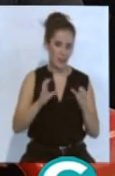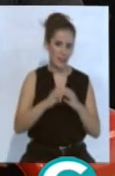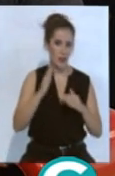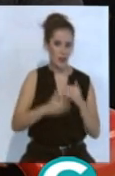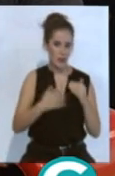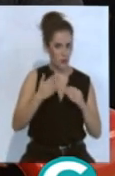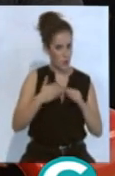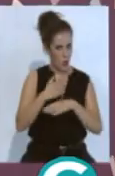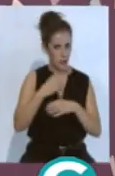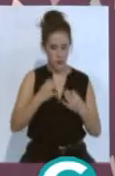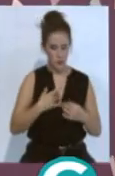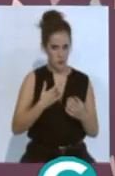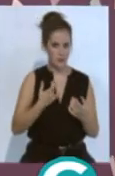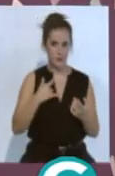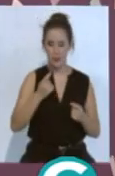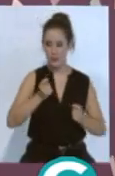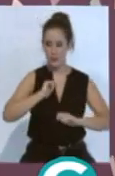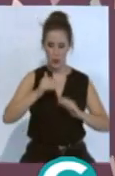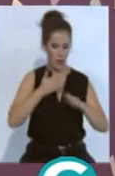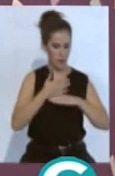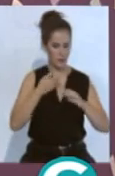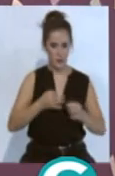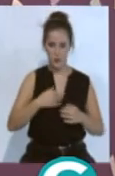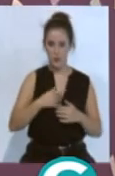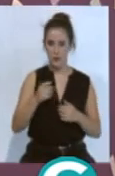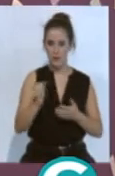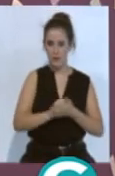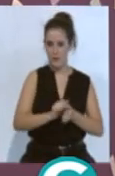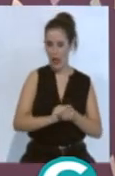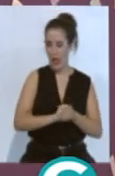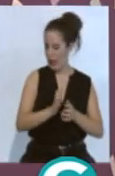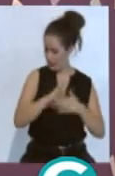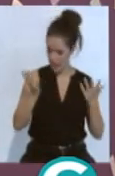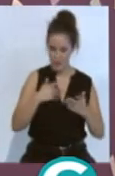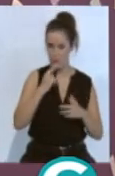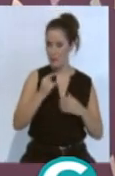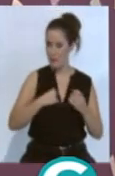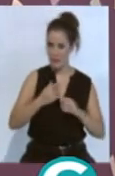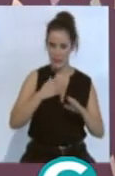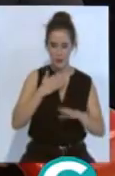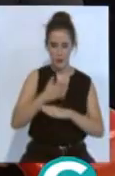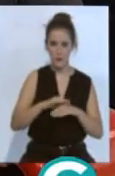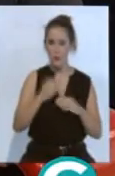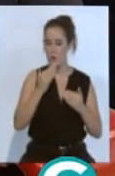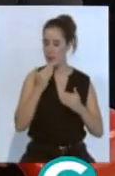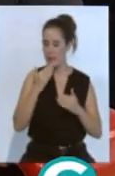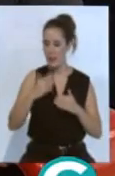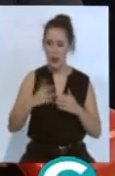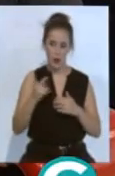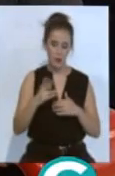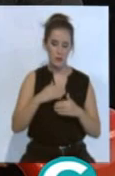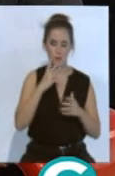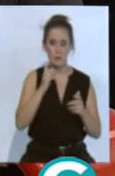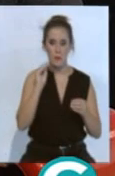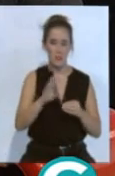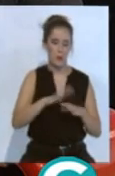que allí voy a estar con los galones que me deis. Yo, no sé, me da igual, fregachine mismo, sin perfecto. Problema. Muchas ¿vale? gracias, Miriam. Muchas gracias a los dos y un besito